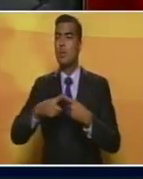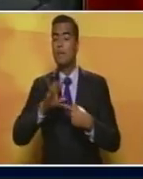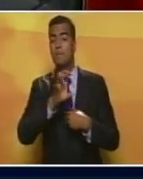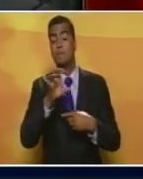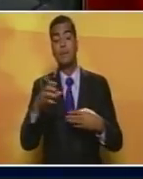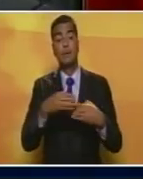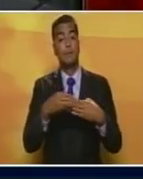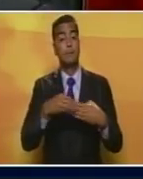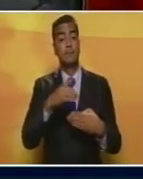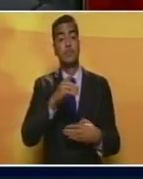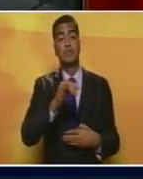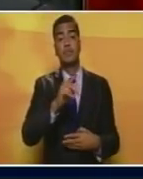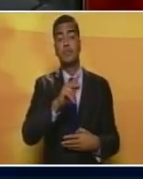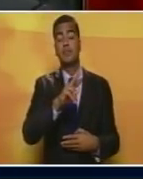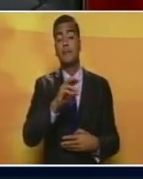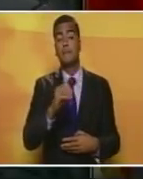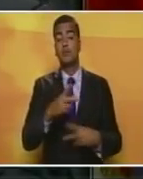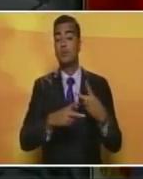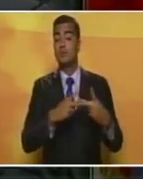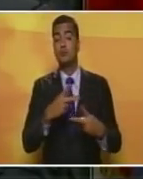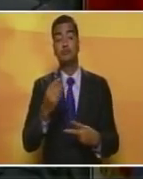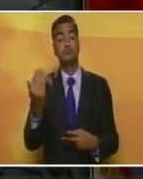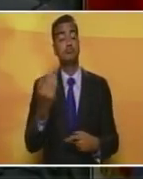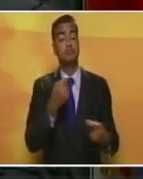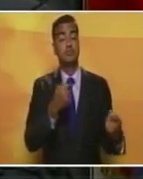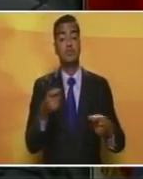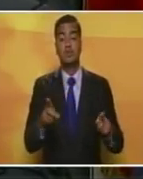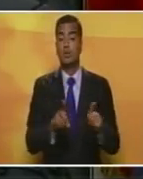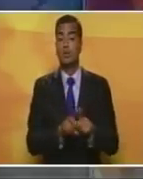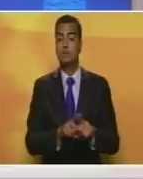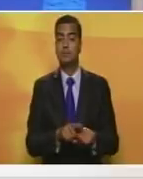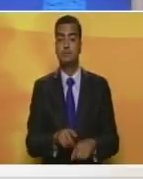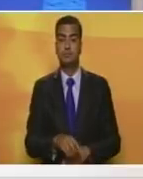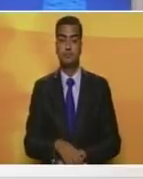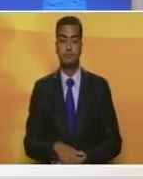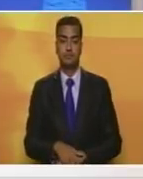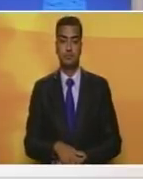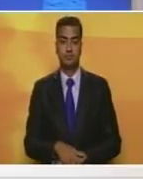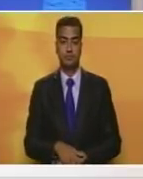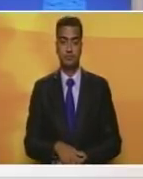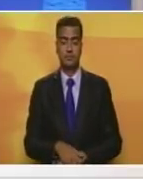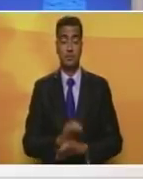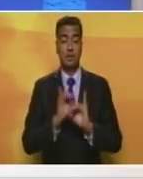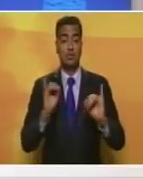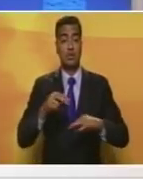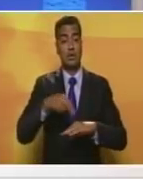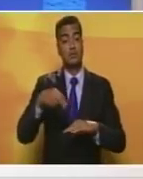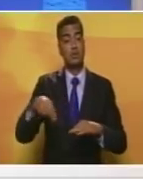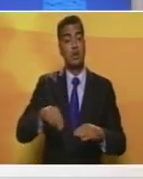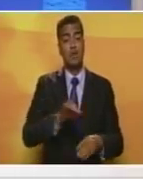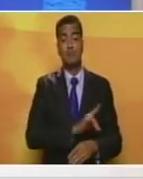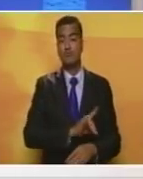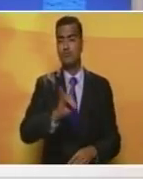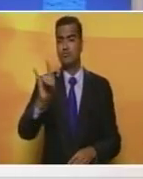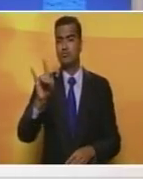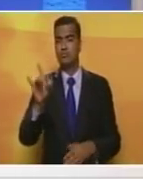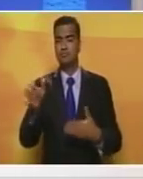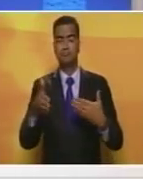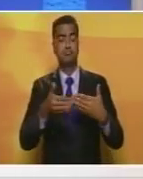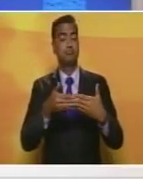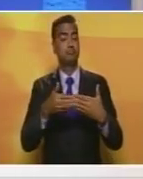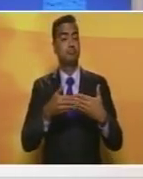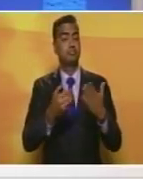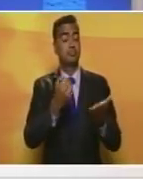pagar la deuda. Señaló que esto va a generar un proceso inflacionario mayor del que asegura hay en el país. Aseveró que